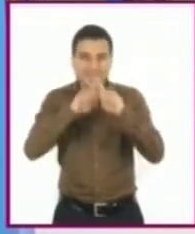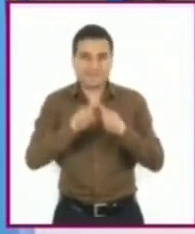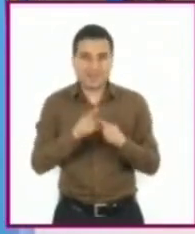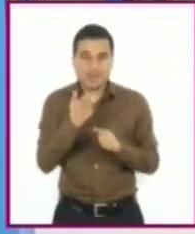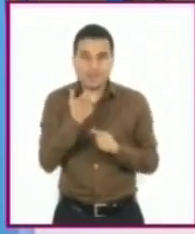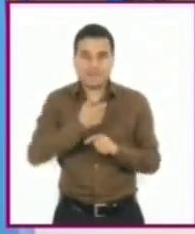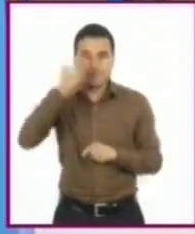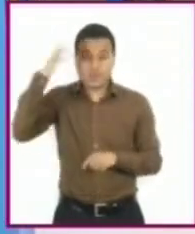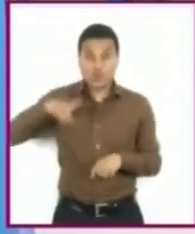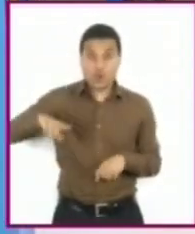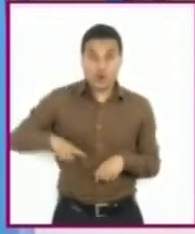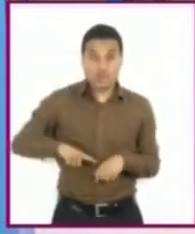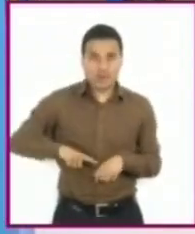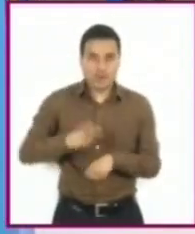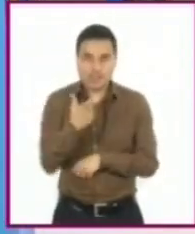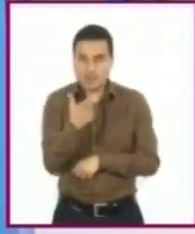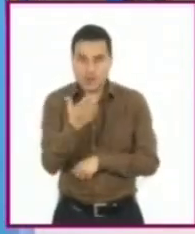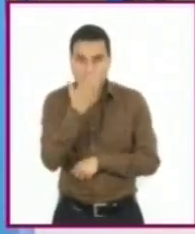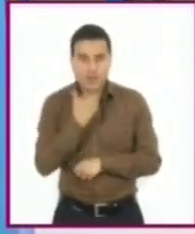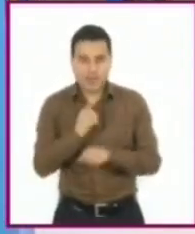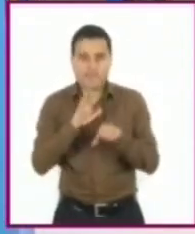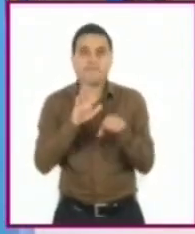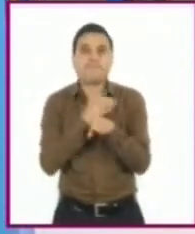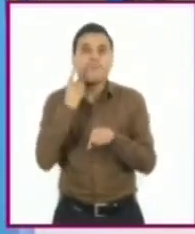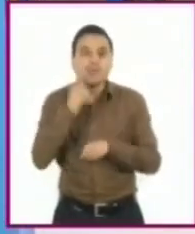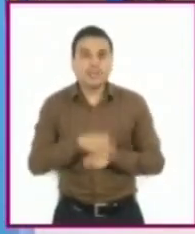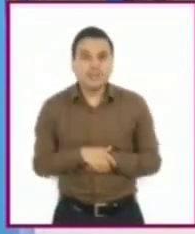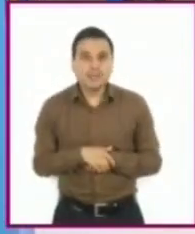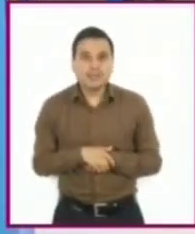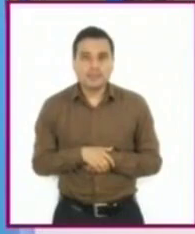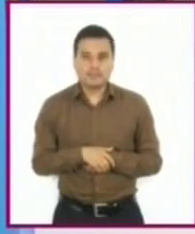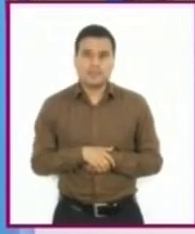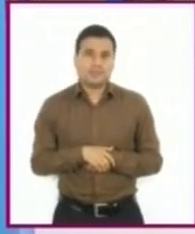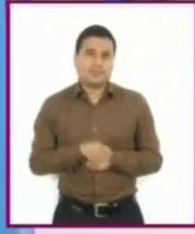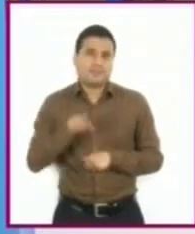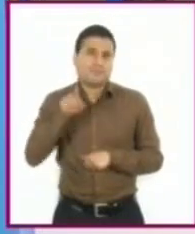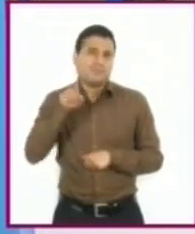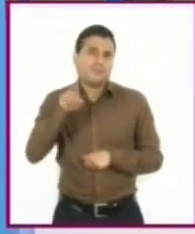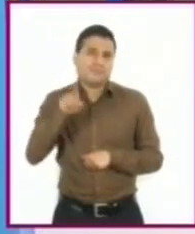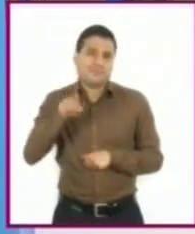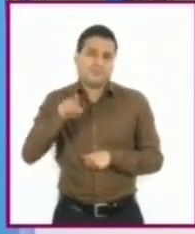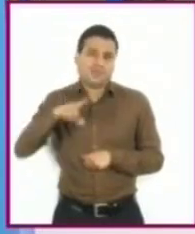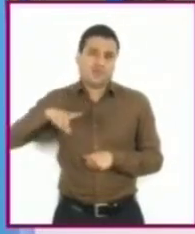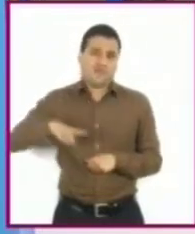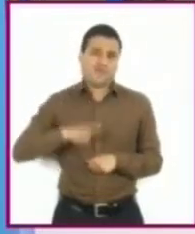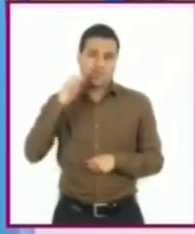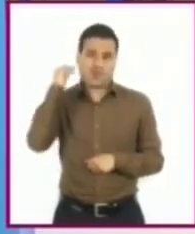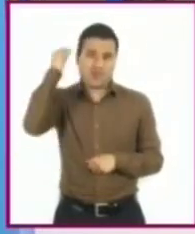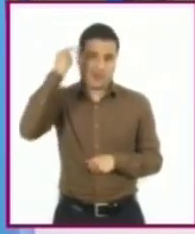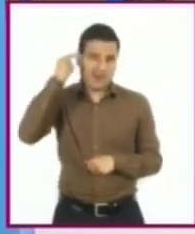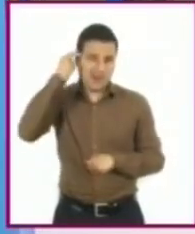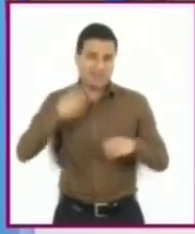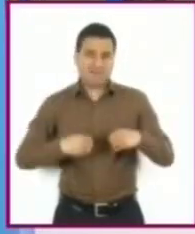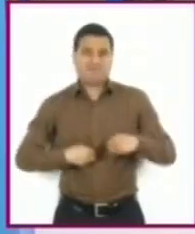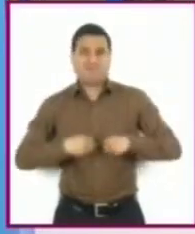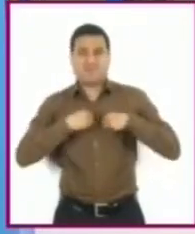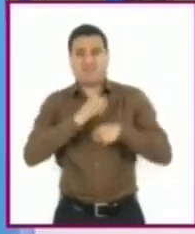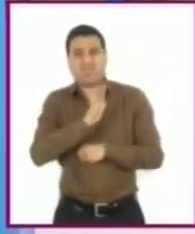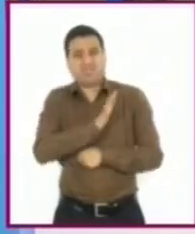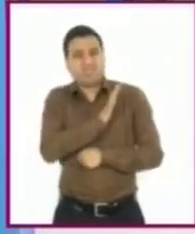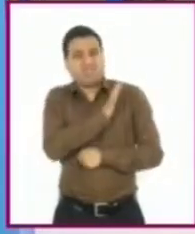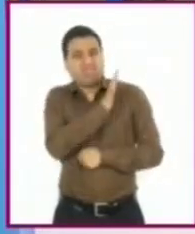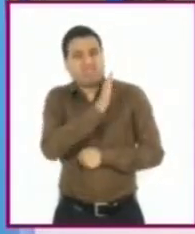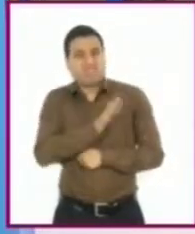en bancarrota, producto de gastos excesivos de la vida de lujo que llevaba la nobleza, por lo que el monarca Luis